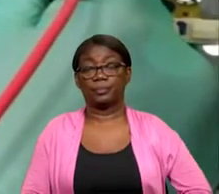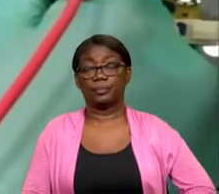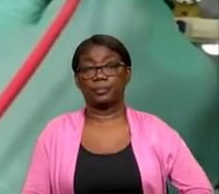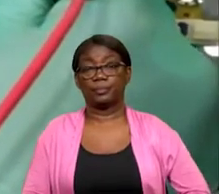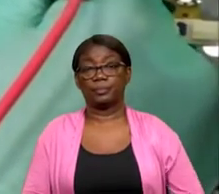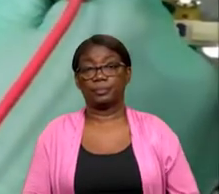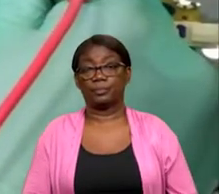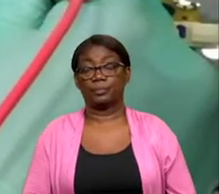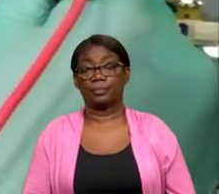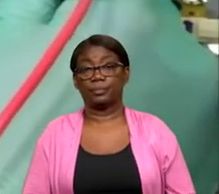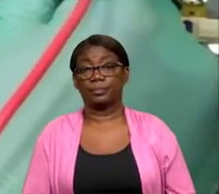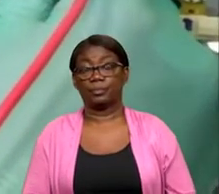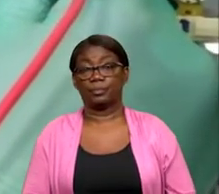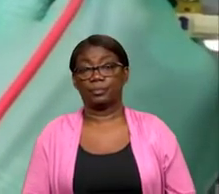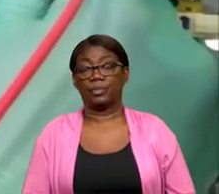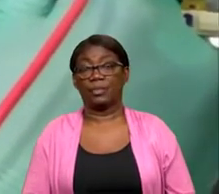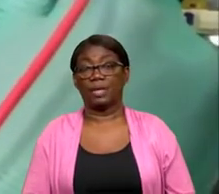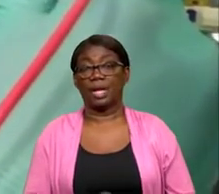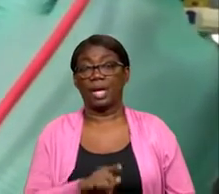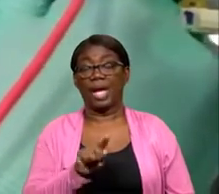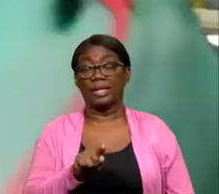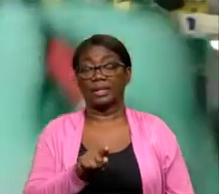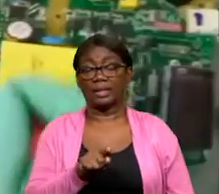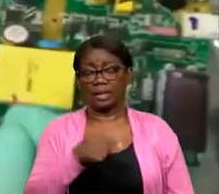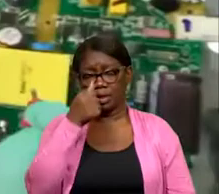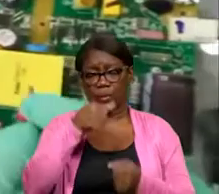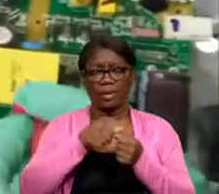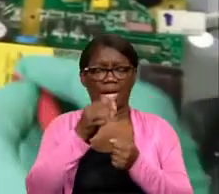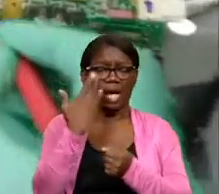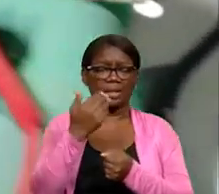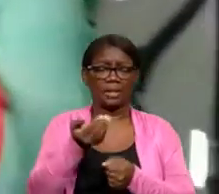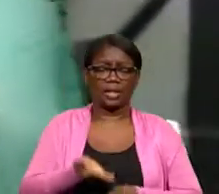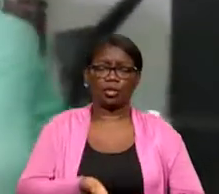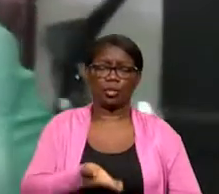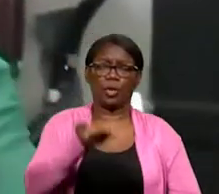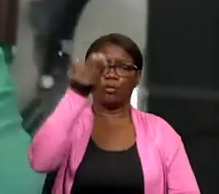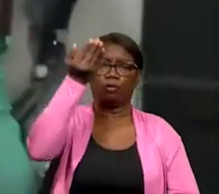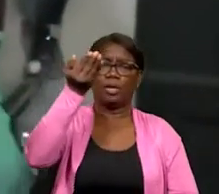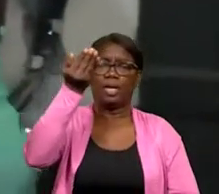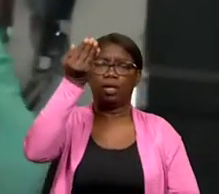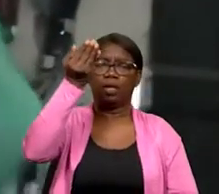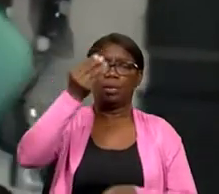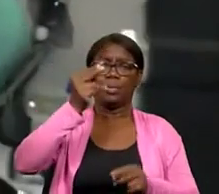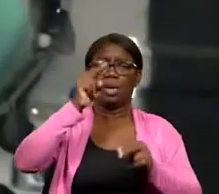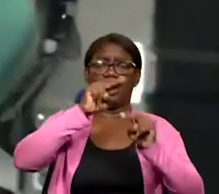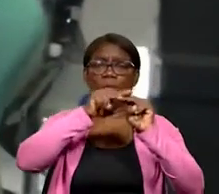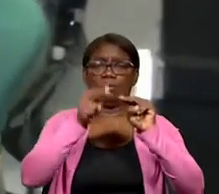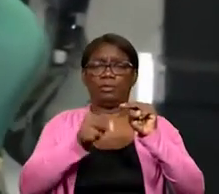Recordamos que antes tiró un voltaje alto y luego cayó. Entonces debe ya que esta fuente que utiliza para